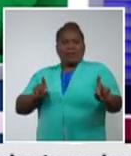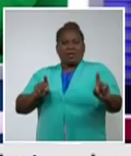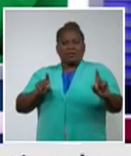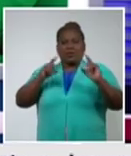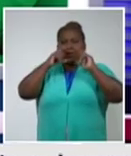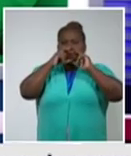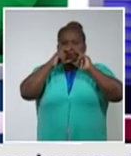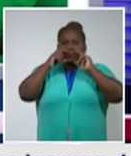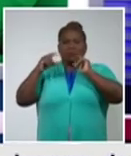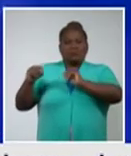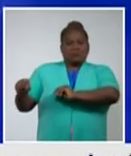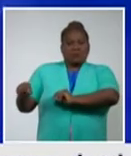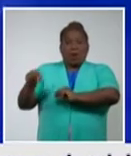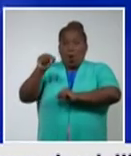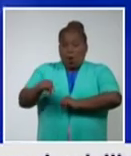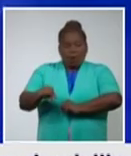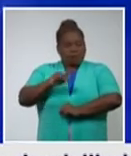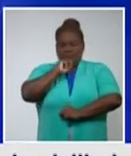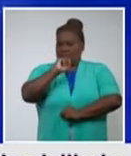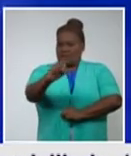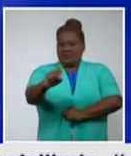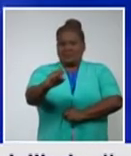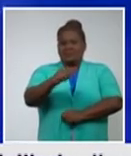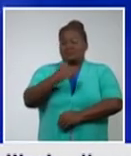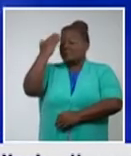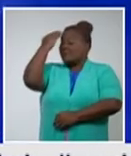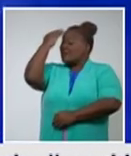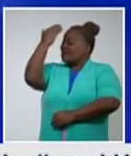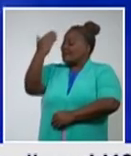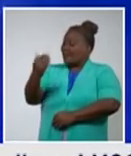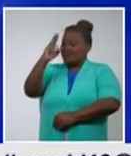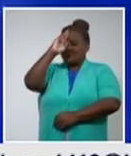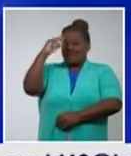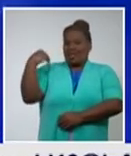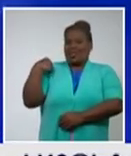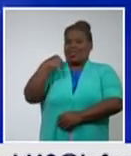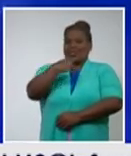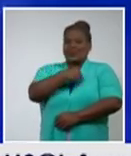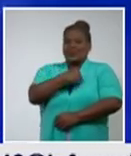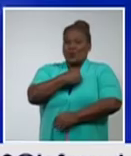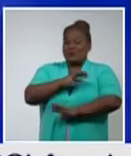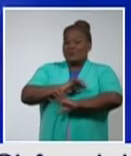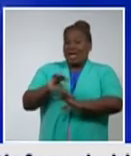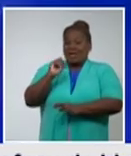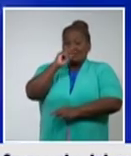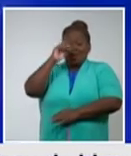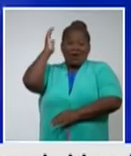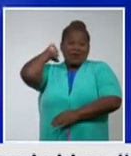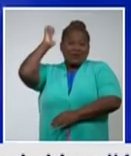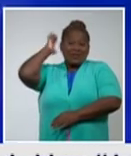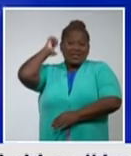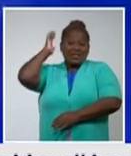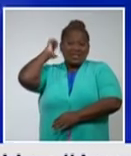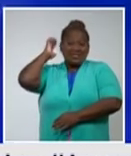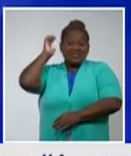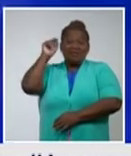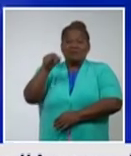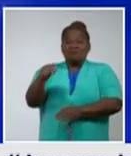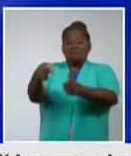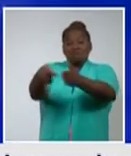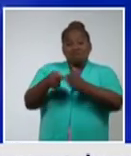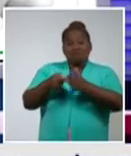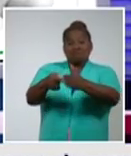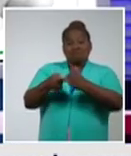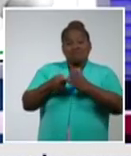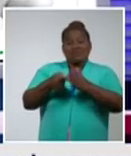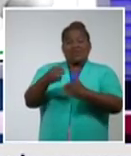posible. Muchísimas gracias, doctor Durán, por estas consideraciones al cierre de nuestra conferencia de prensa y por su llamado siempre a la